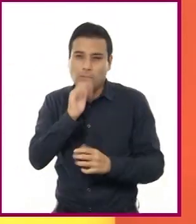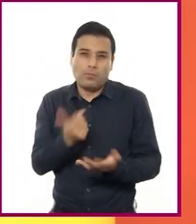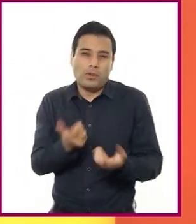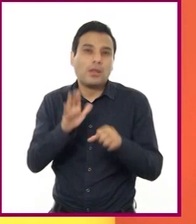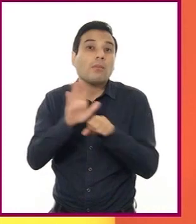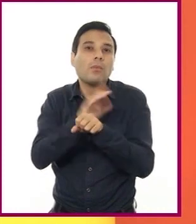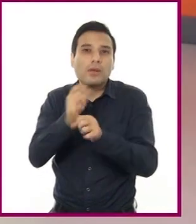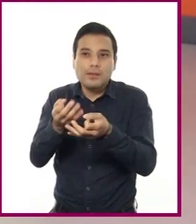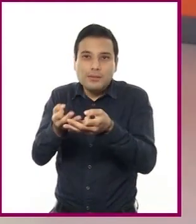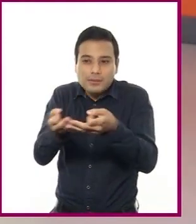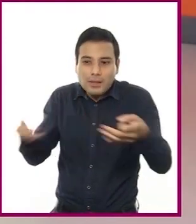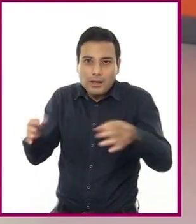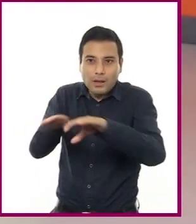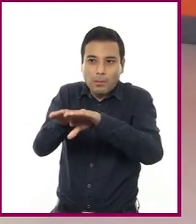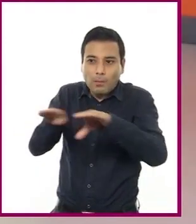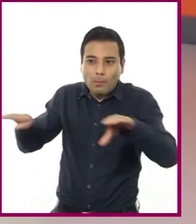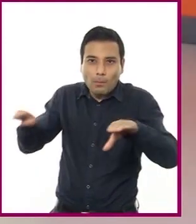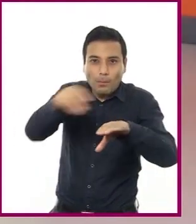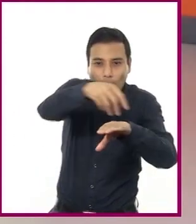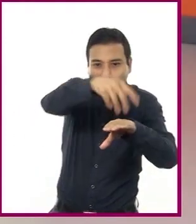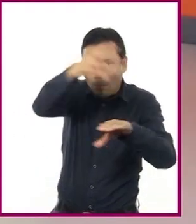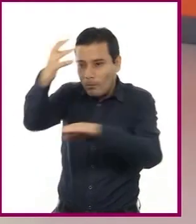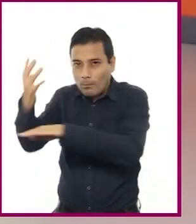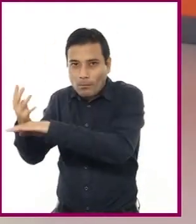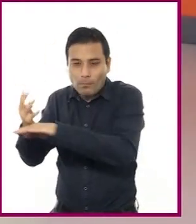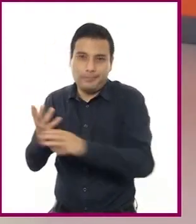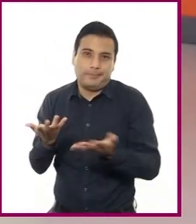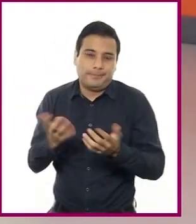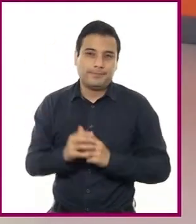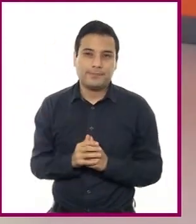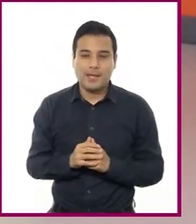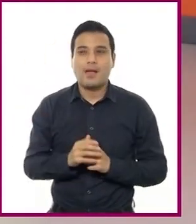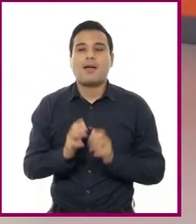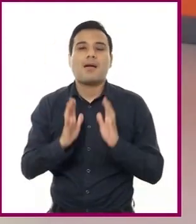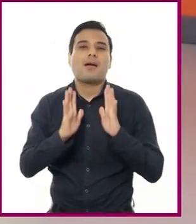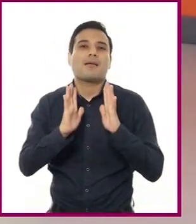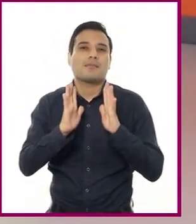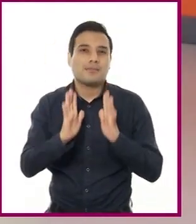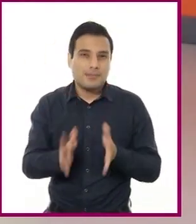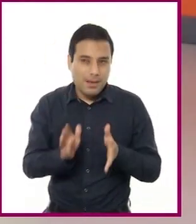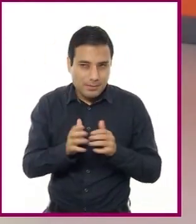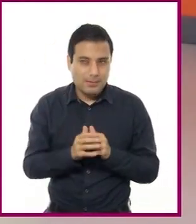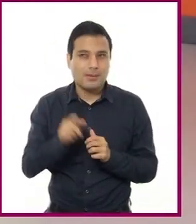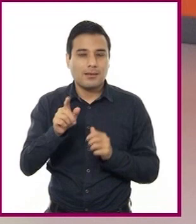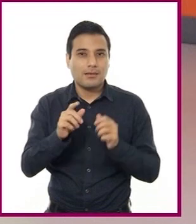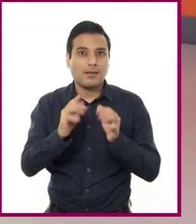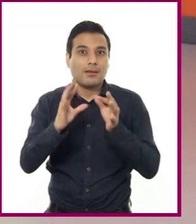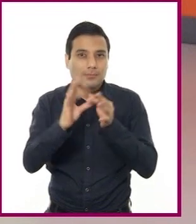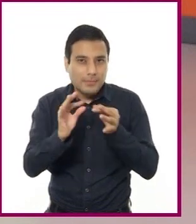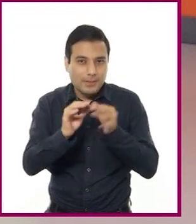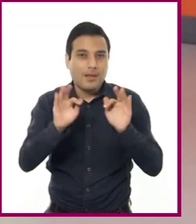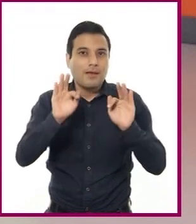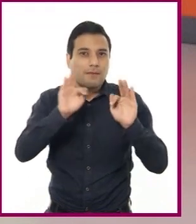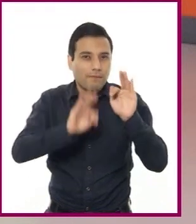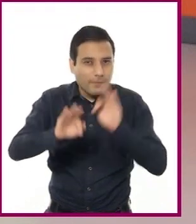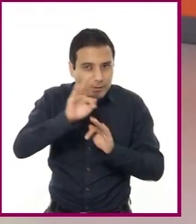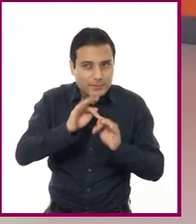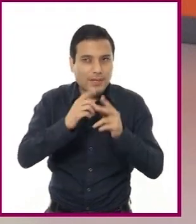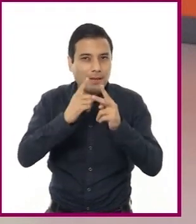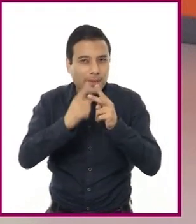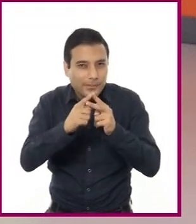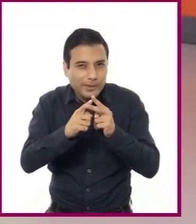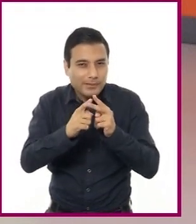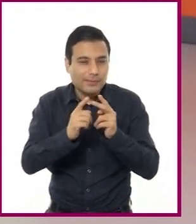dispersen la luz. Resultó que además de aplicar la física, ocupamos la geometría y trigonometría para poder